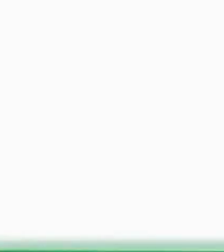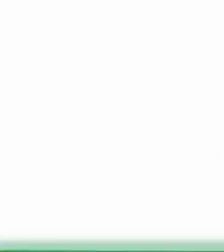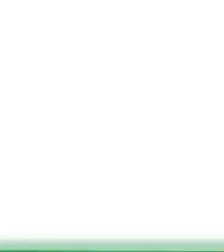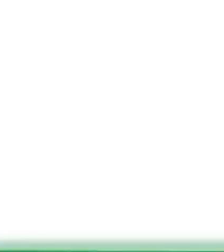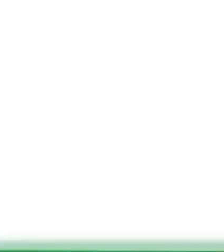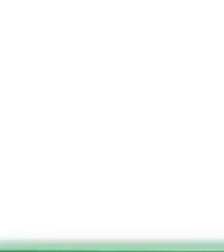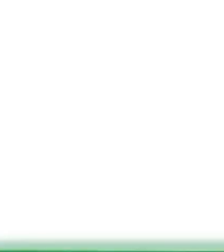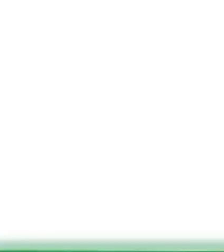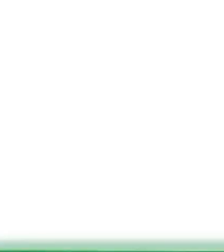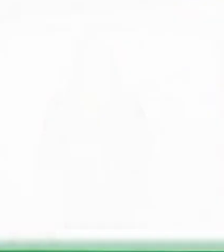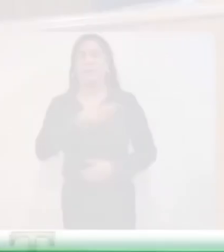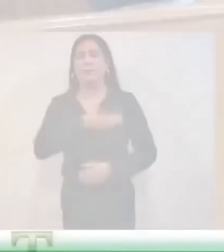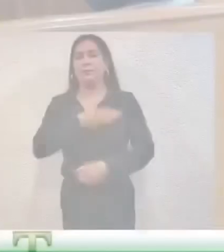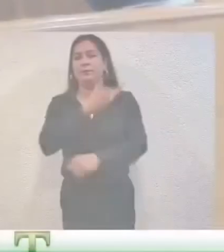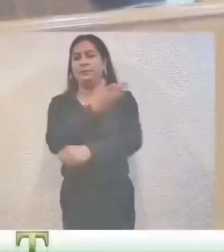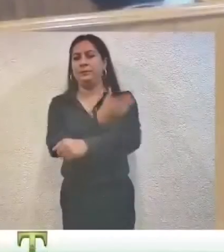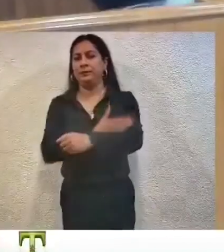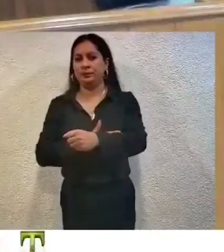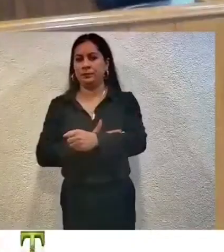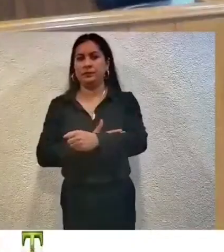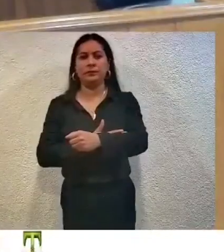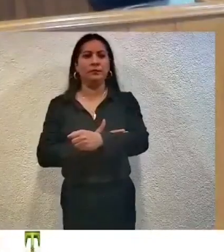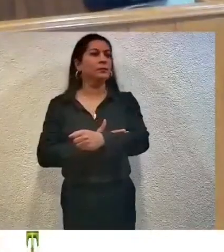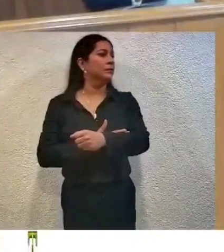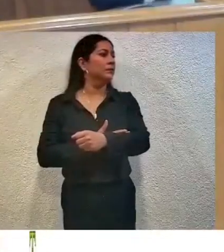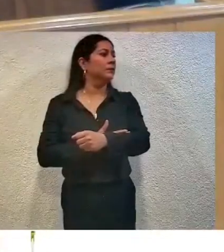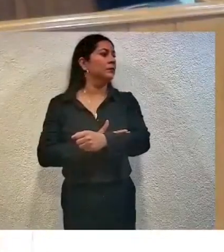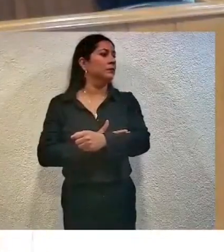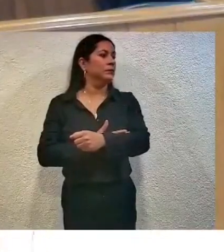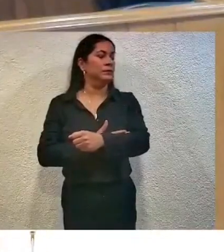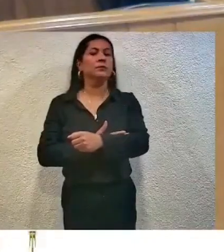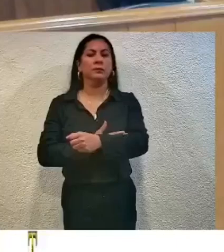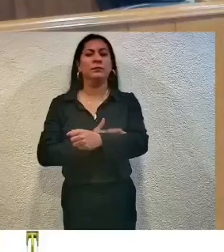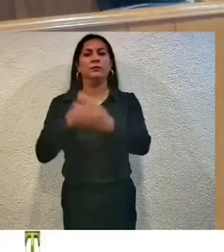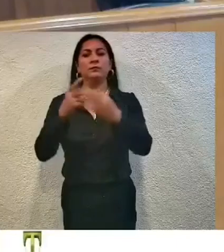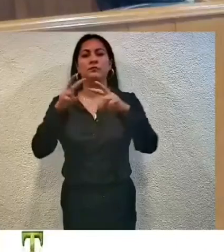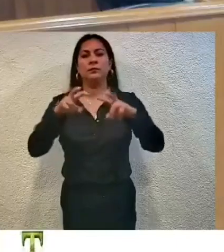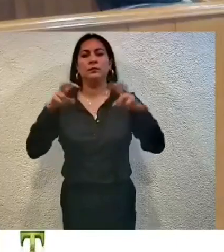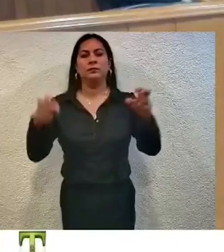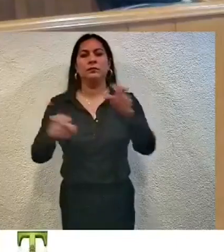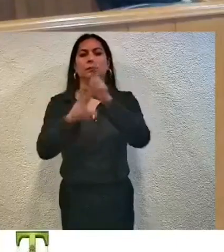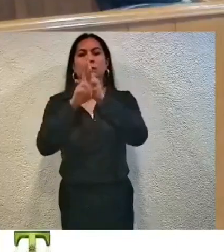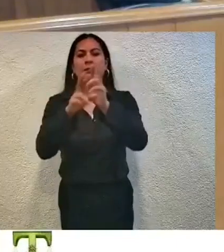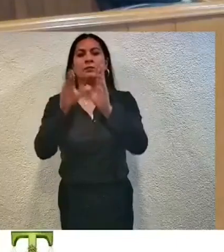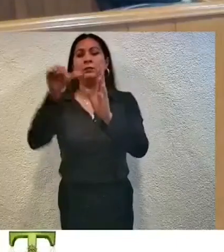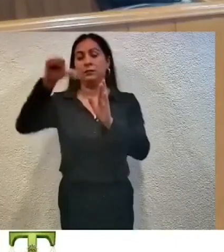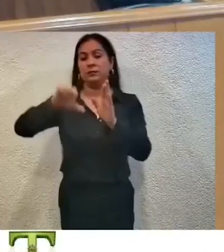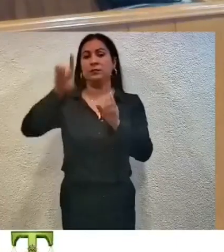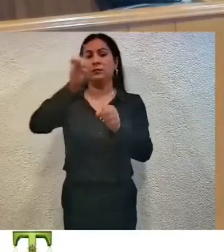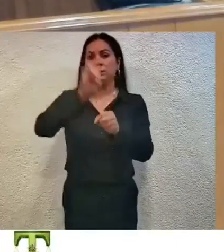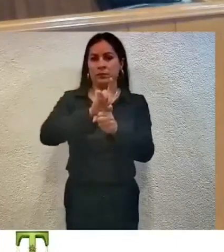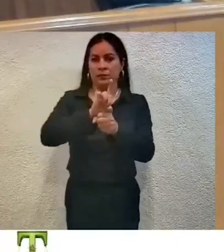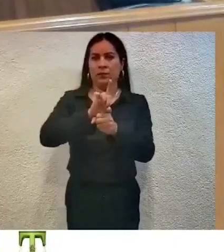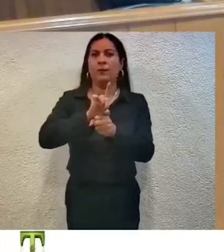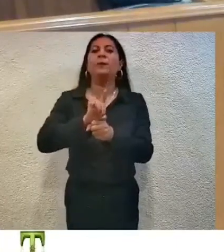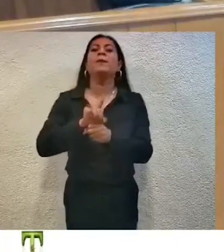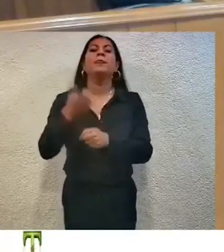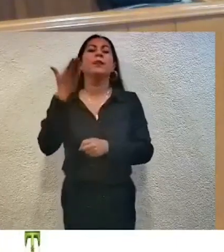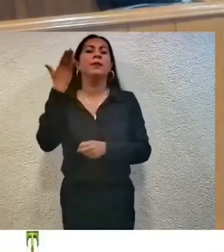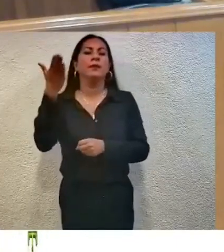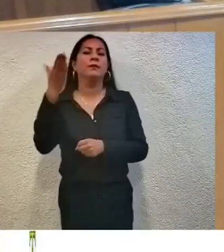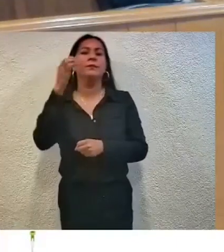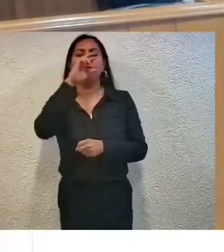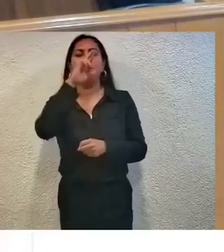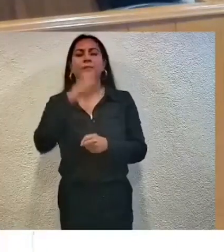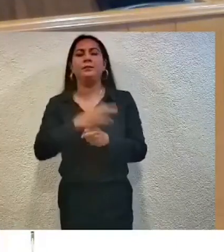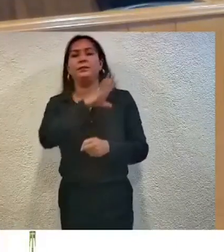Gracias. Buenas tardes. A efecto de iniciar la sesión de resolución convocada para esta fecha, solicito a la